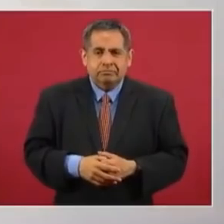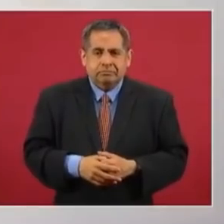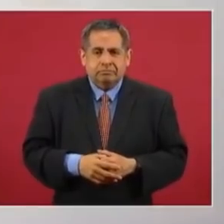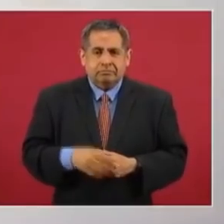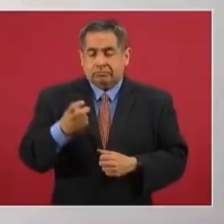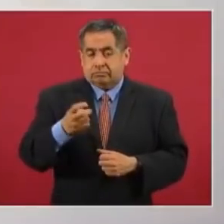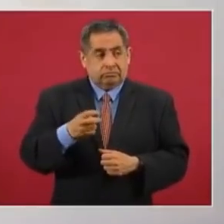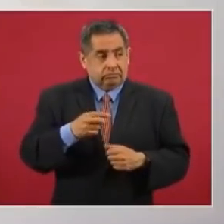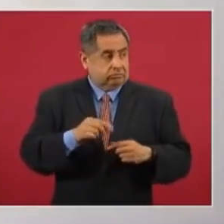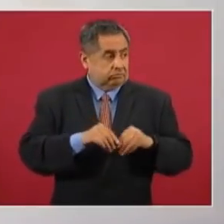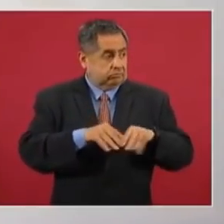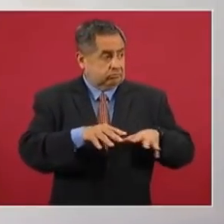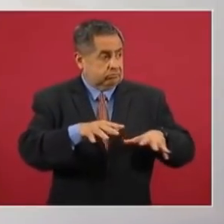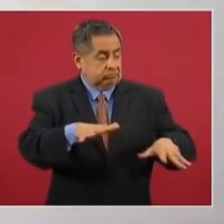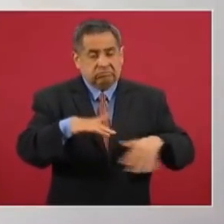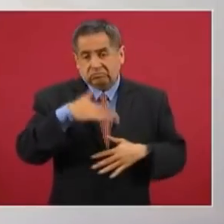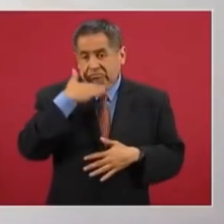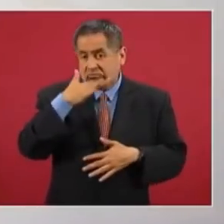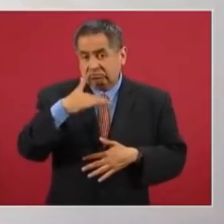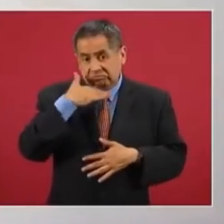Y eso avanzó mucho.